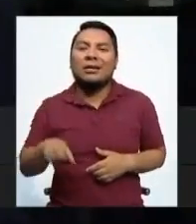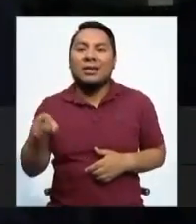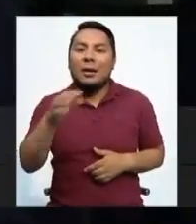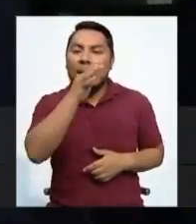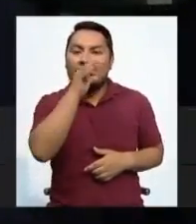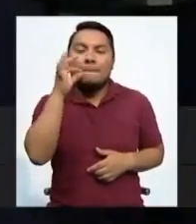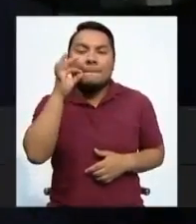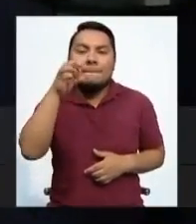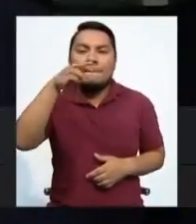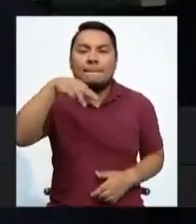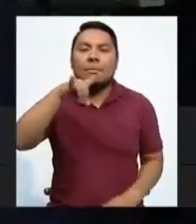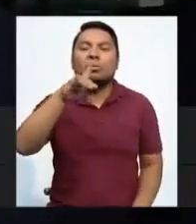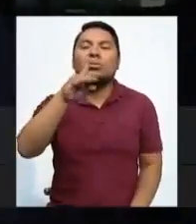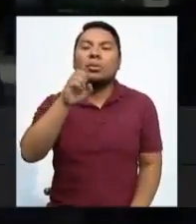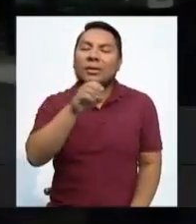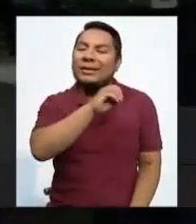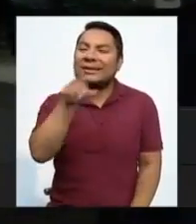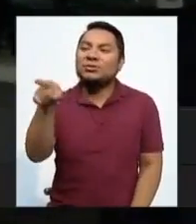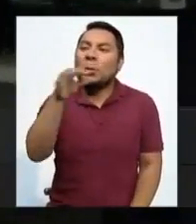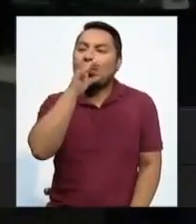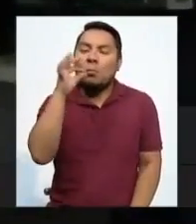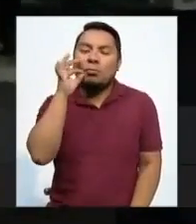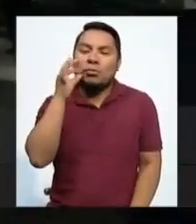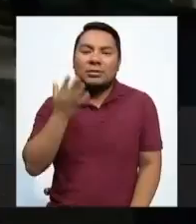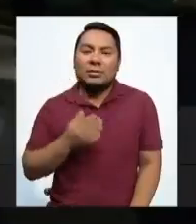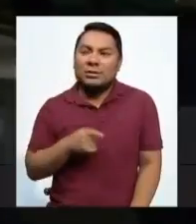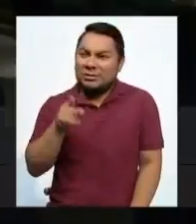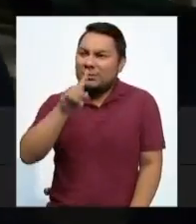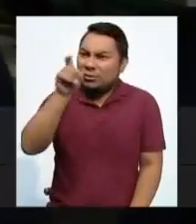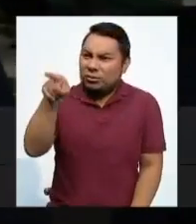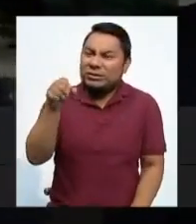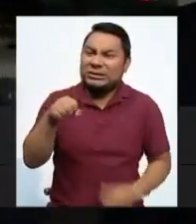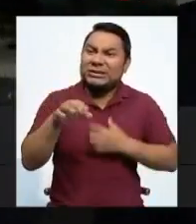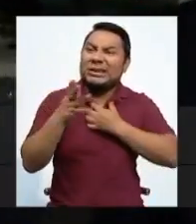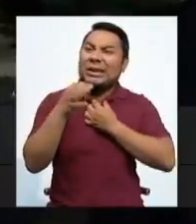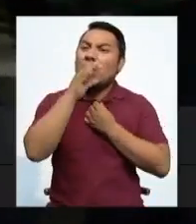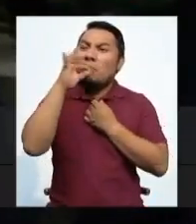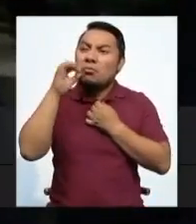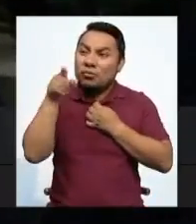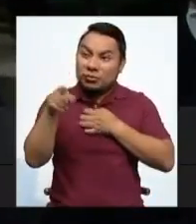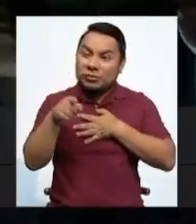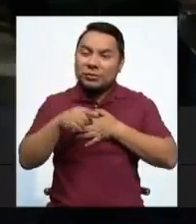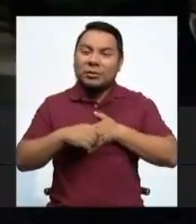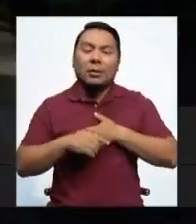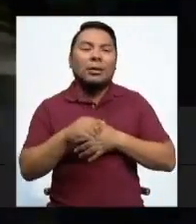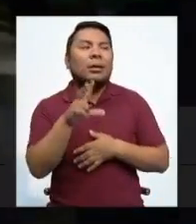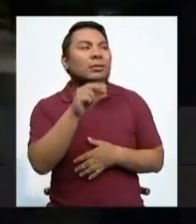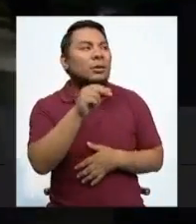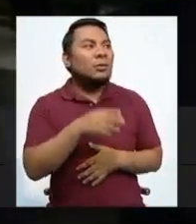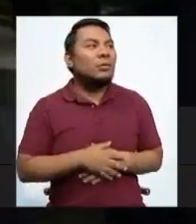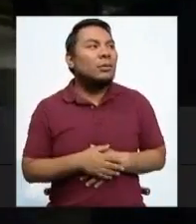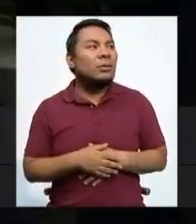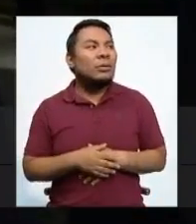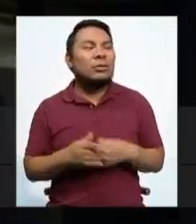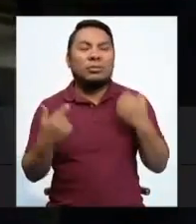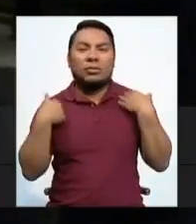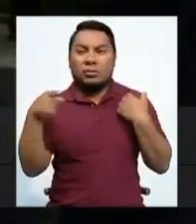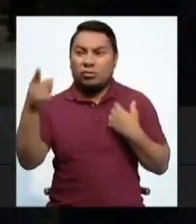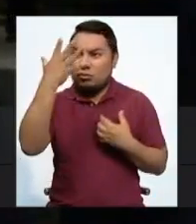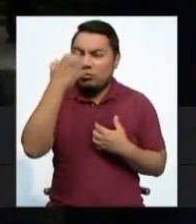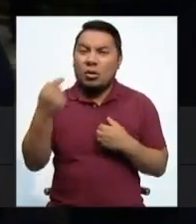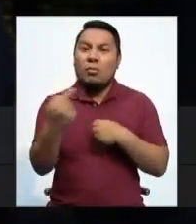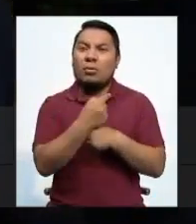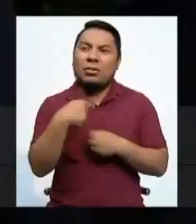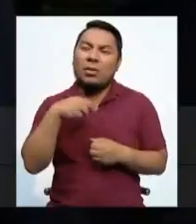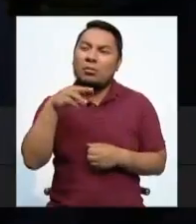mudo, es el apelativo que a veces se le da. ¿Eso es así o no es así? No. ¿Está cerrando su No, no, porque va a ser ofensivo de ninguna